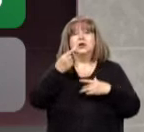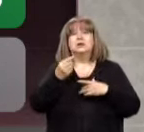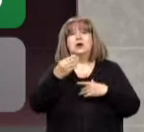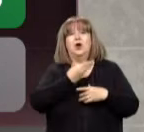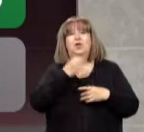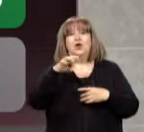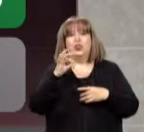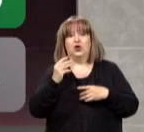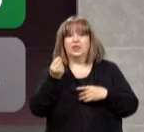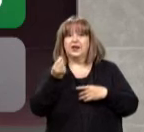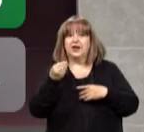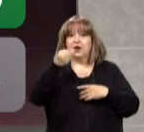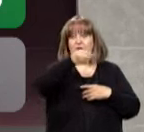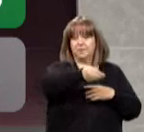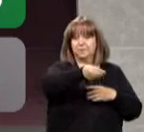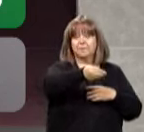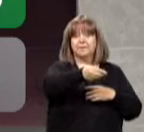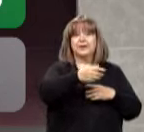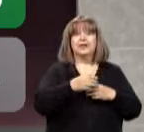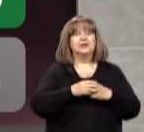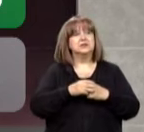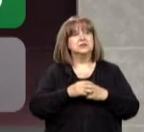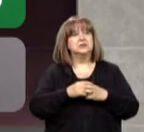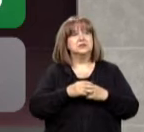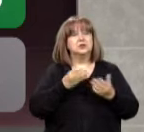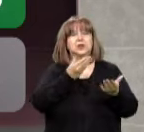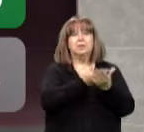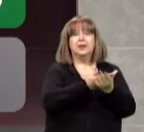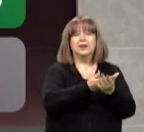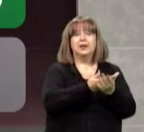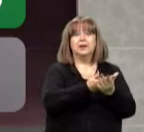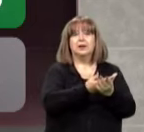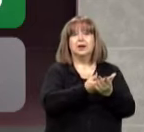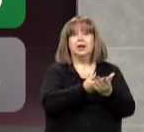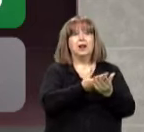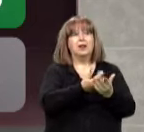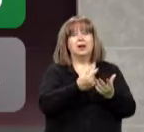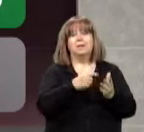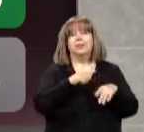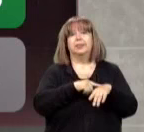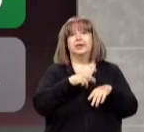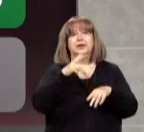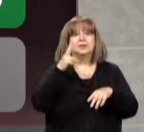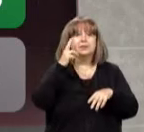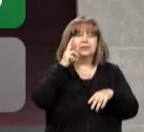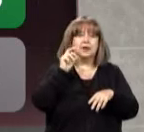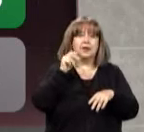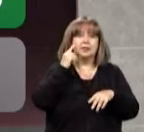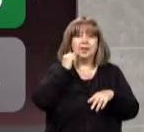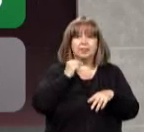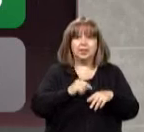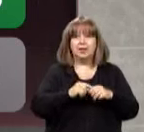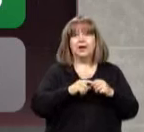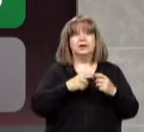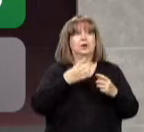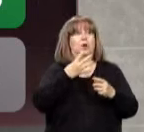Qué es lo bueno que tienen que vos pedís la plata y en 48 horas vuelve a tu cuenta no te quedas atado un plazo ni de 30 ni de nada Ah